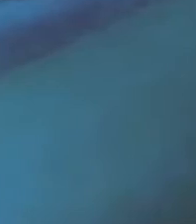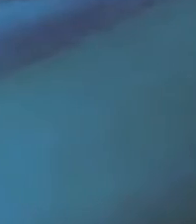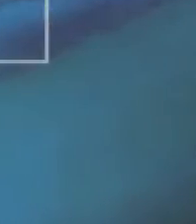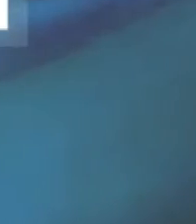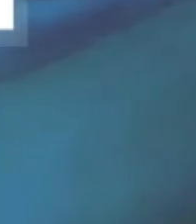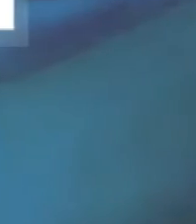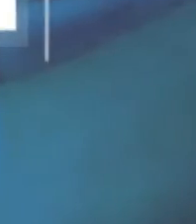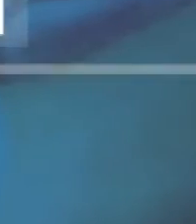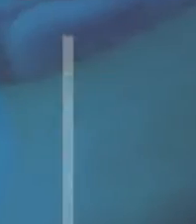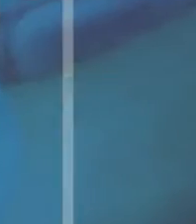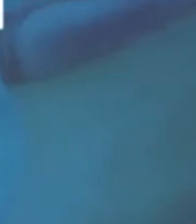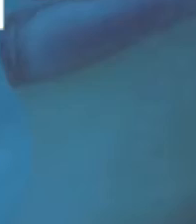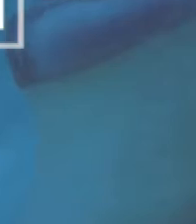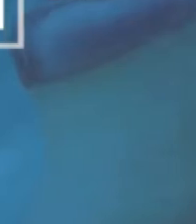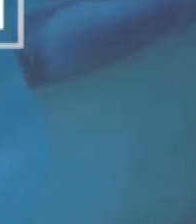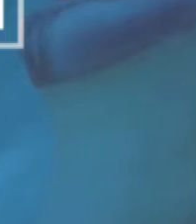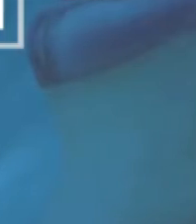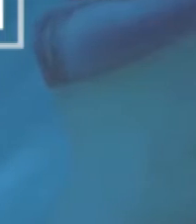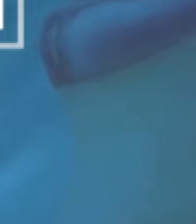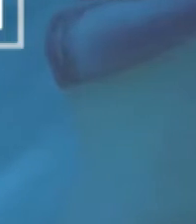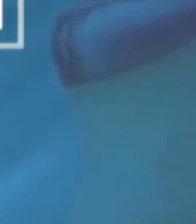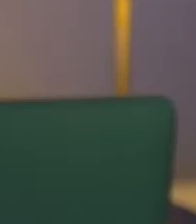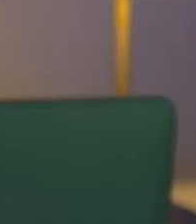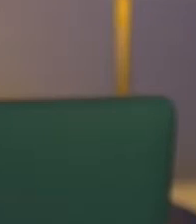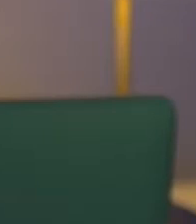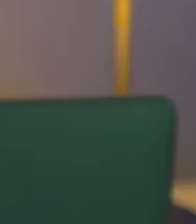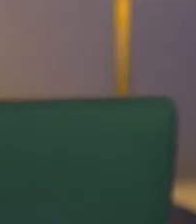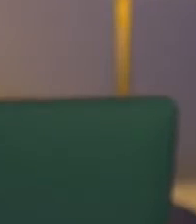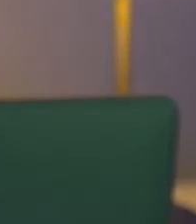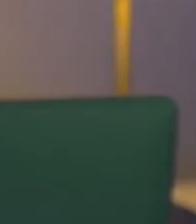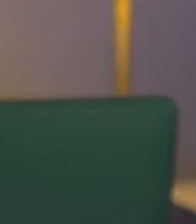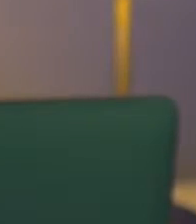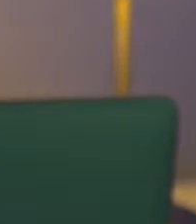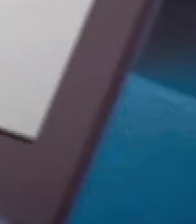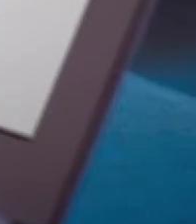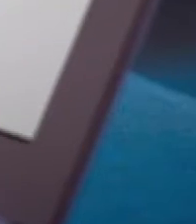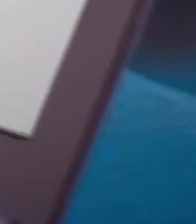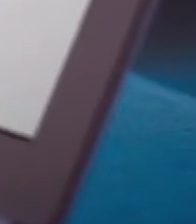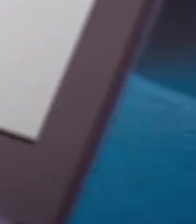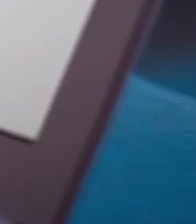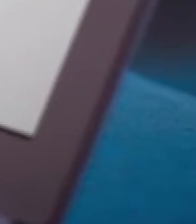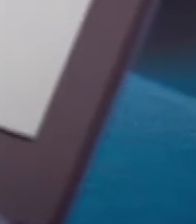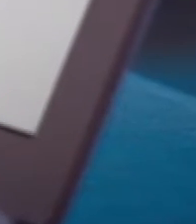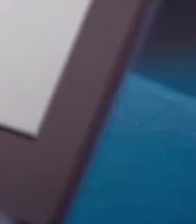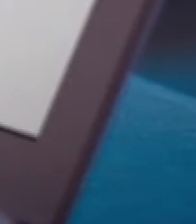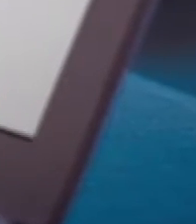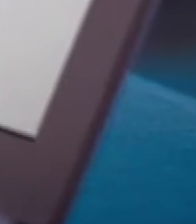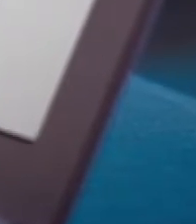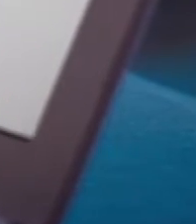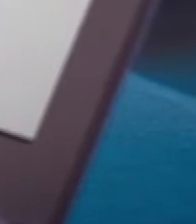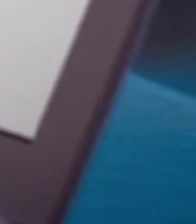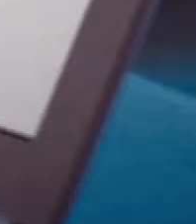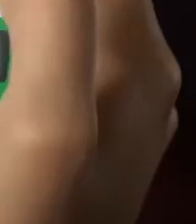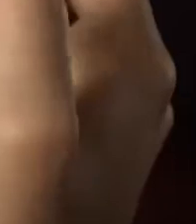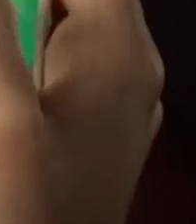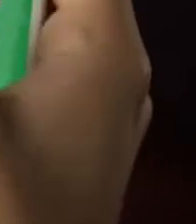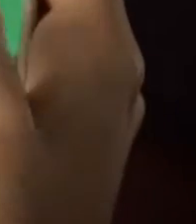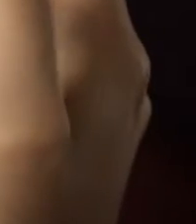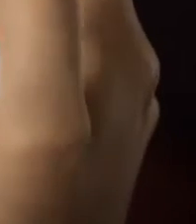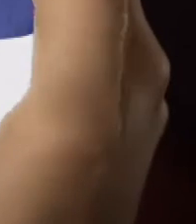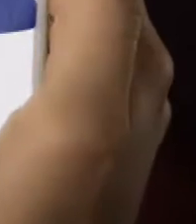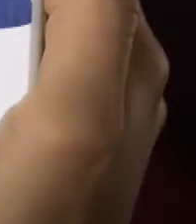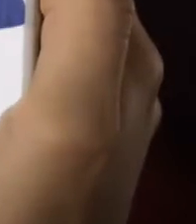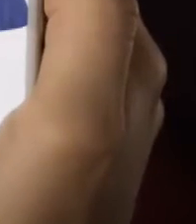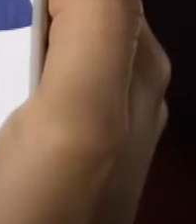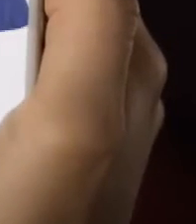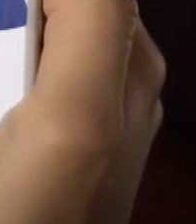odontología especializada. Visita chrome.com.co. Estar cerca es contar con un chat en línea en nuestro portal web, poder